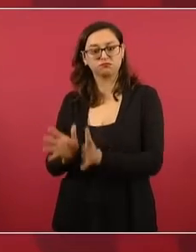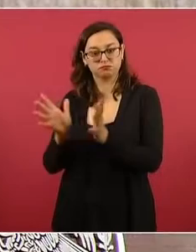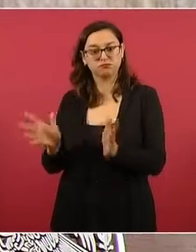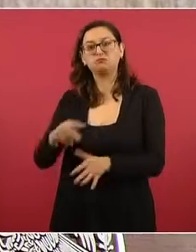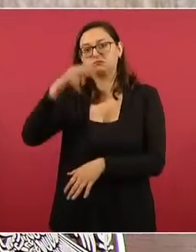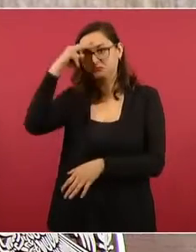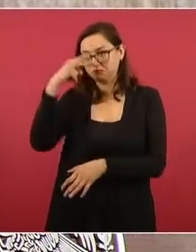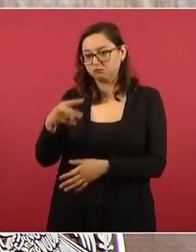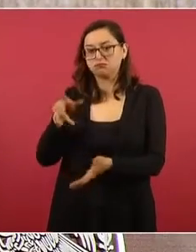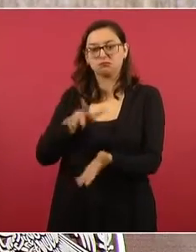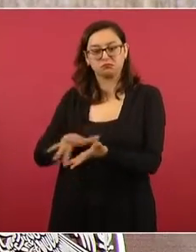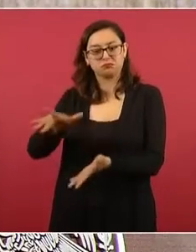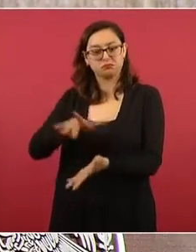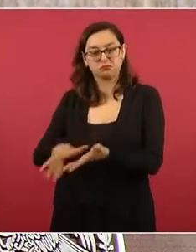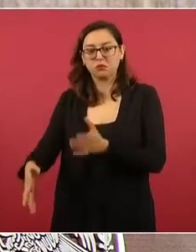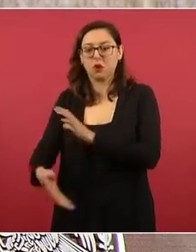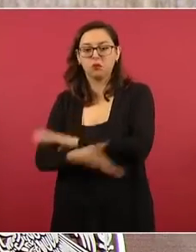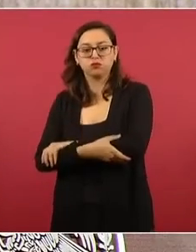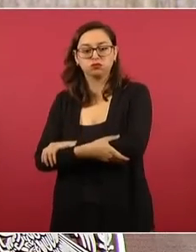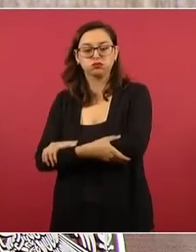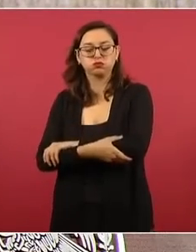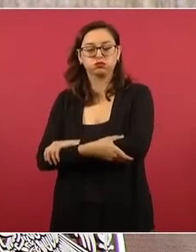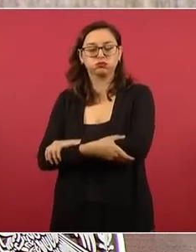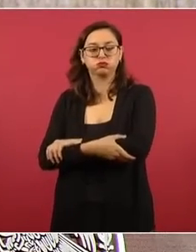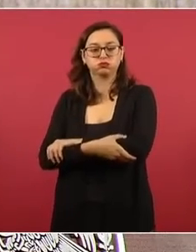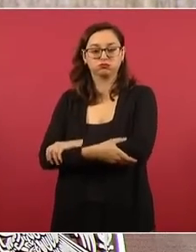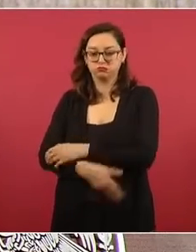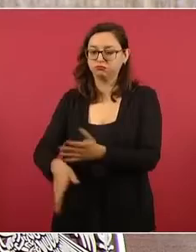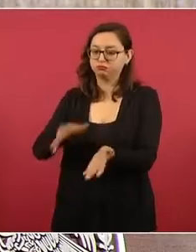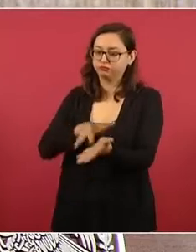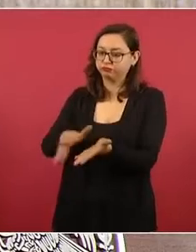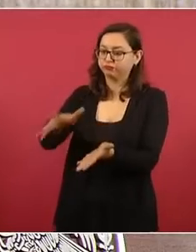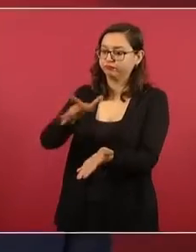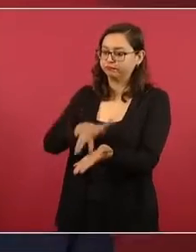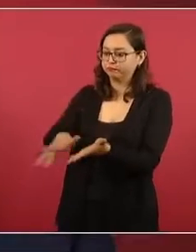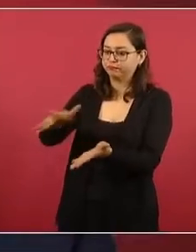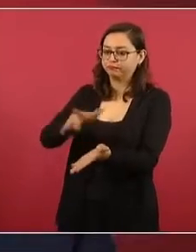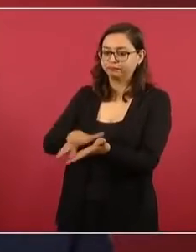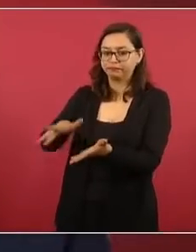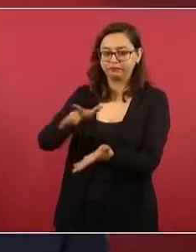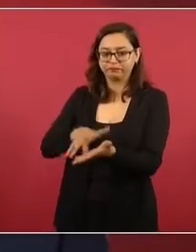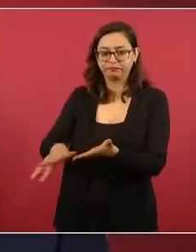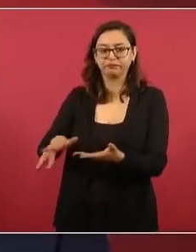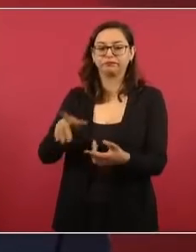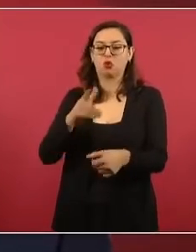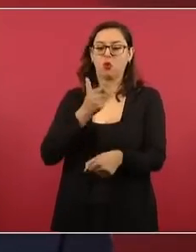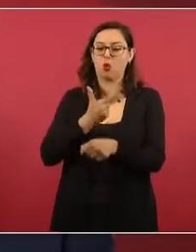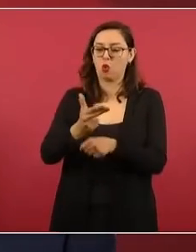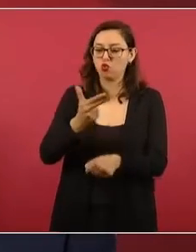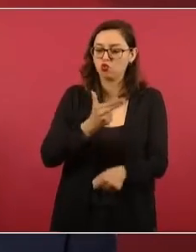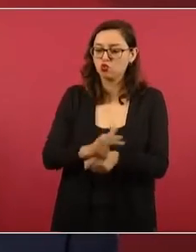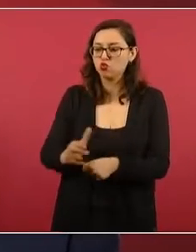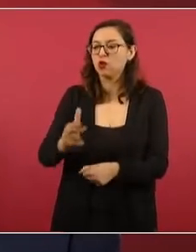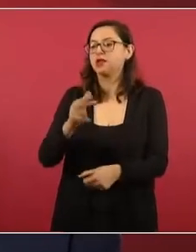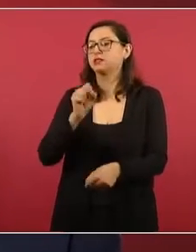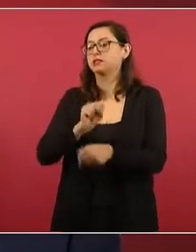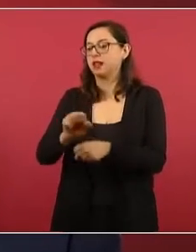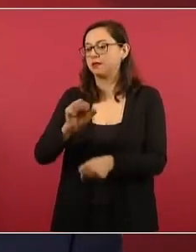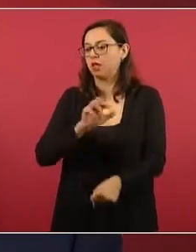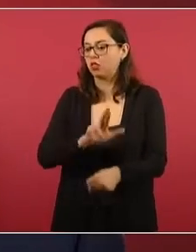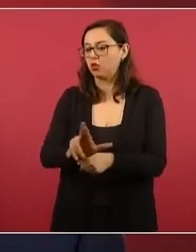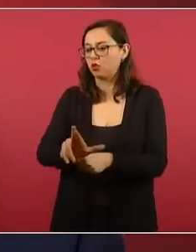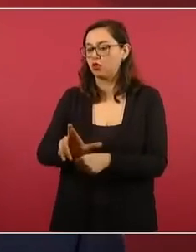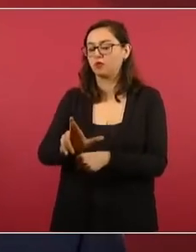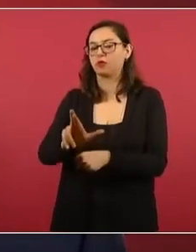México, por solidaridad. Estamos invirtiendo en Honduras, estamos invirtiendo en El Salvador,